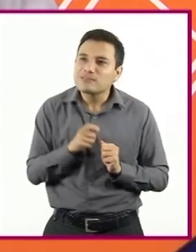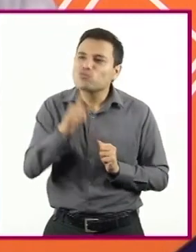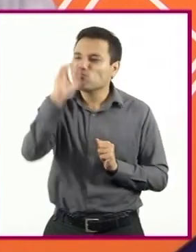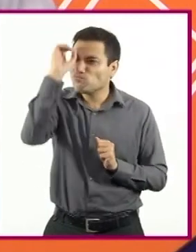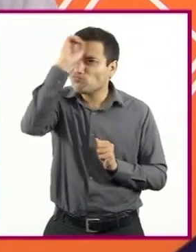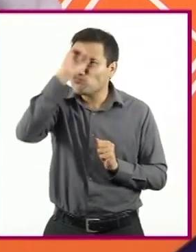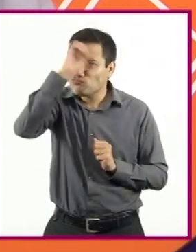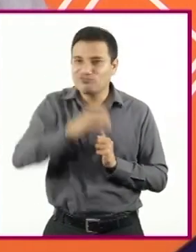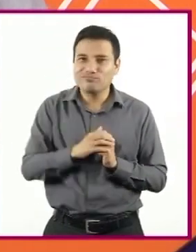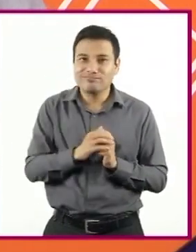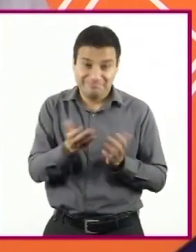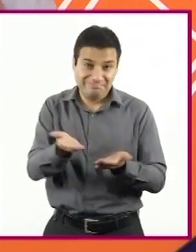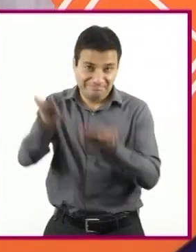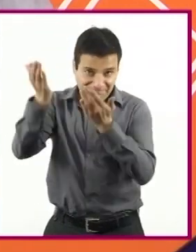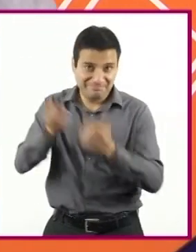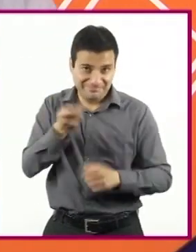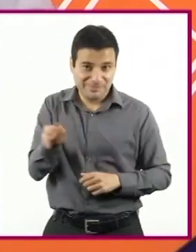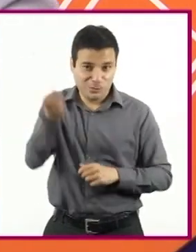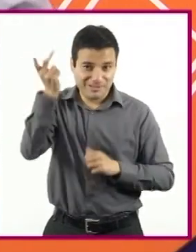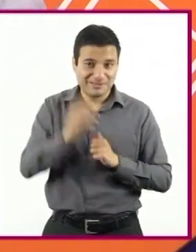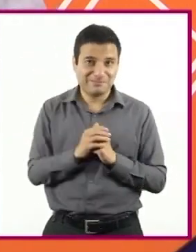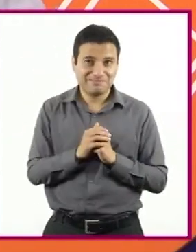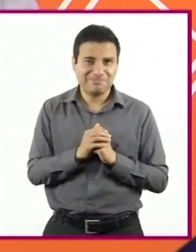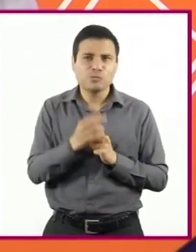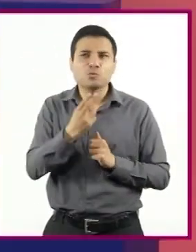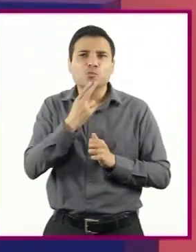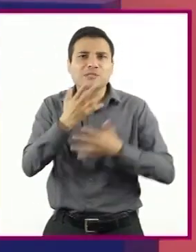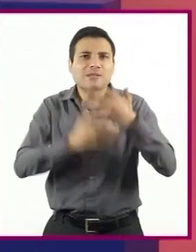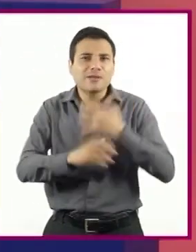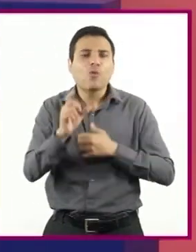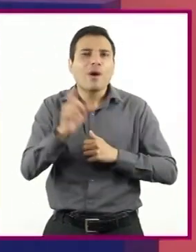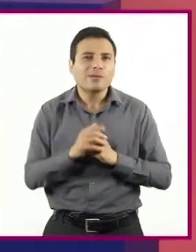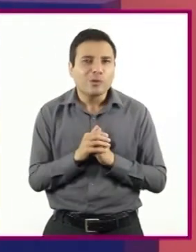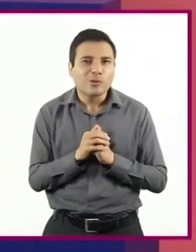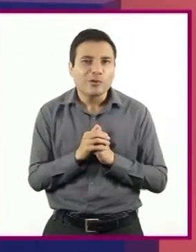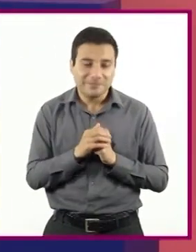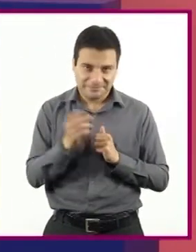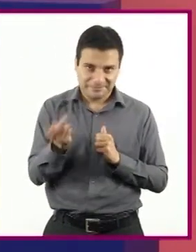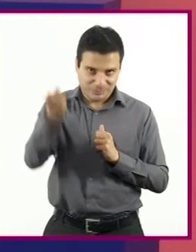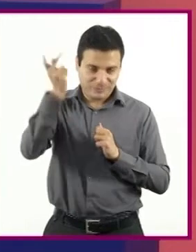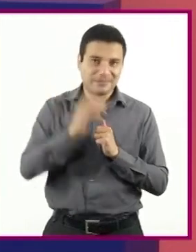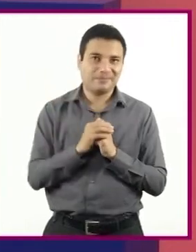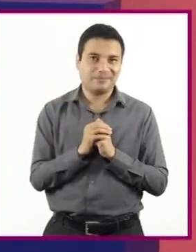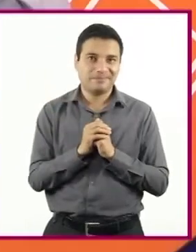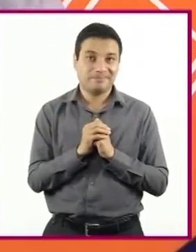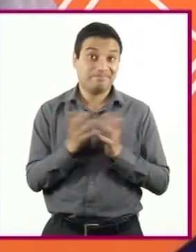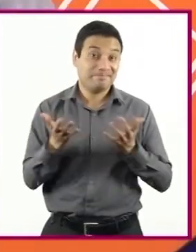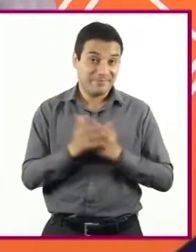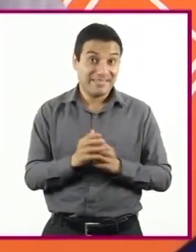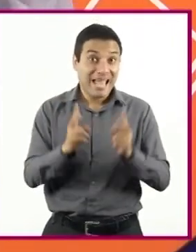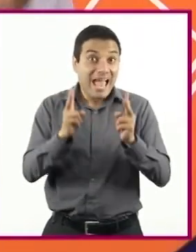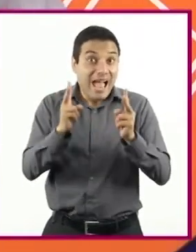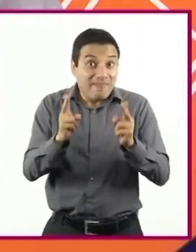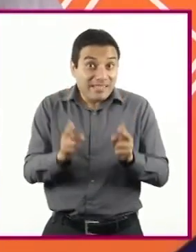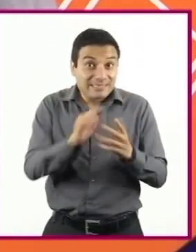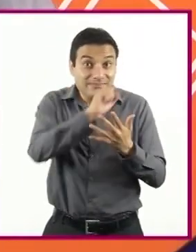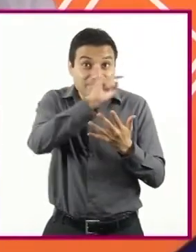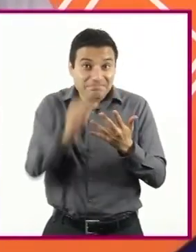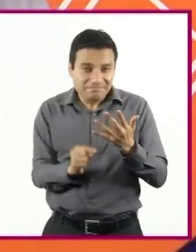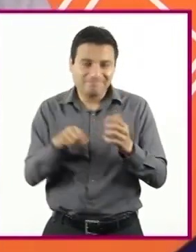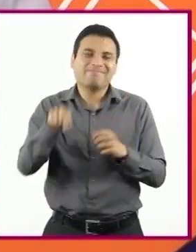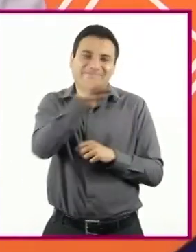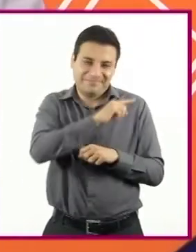a estos refranes o dichos y en qué situaciones las podrían usar. Verán que muchos de ellos los conocen y que tienen